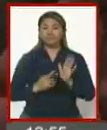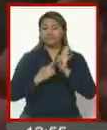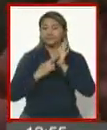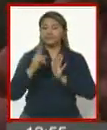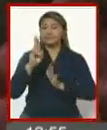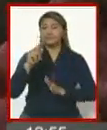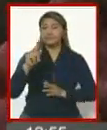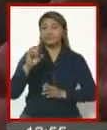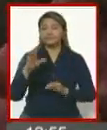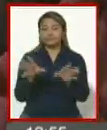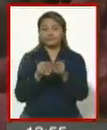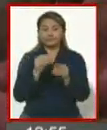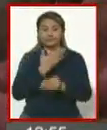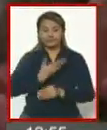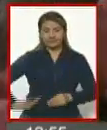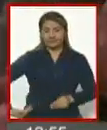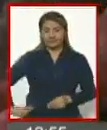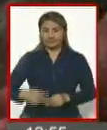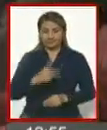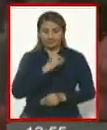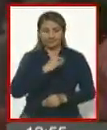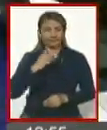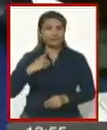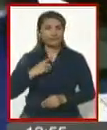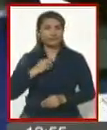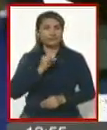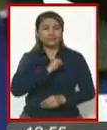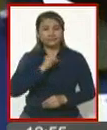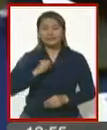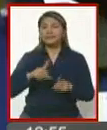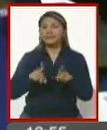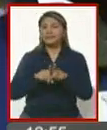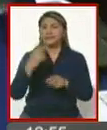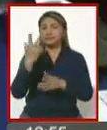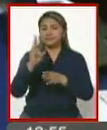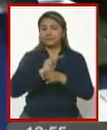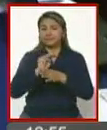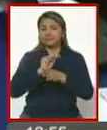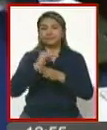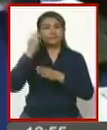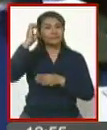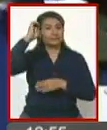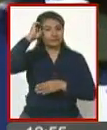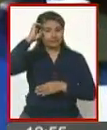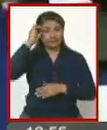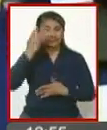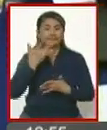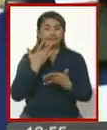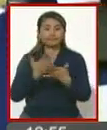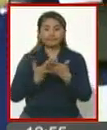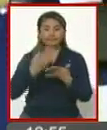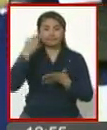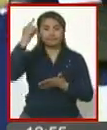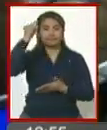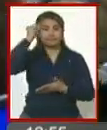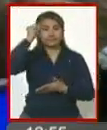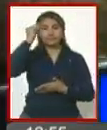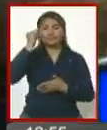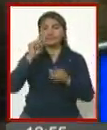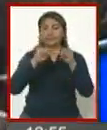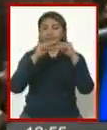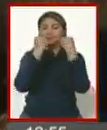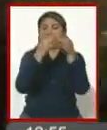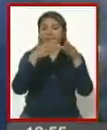Representantes de la UPEA se reunieron con los presidentes de las cámaras de diputados y senadores, además de 3 ministros de Estado. La propuesta del gobierno es